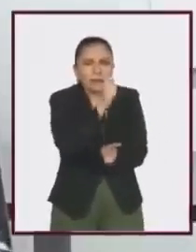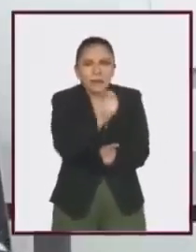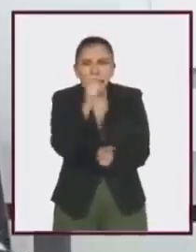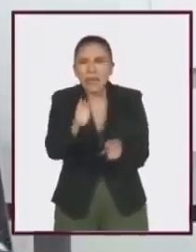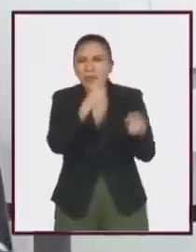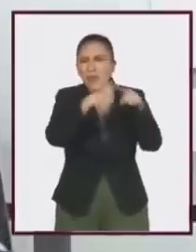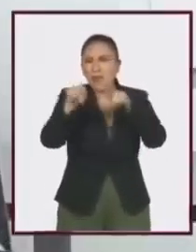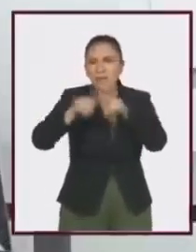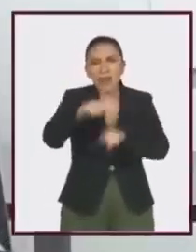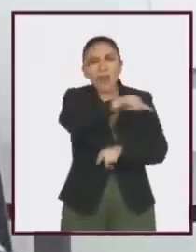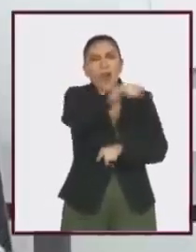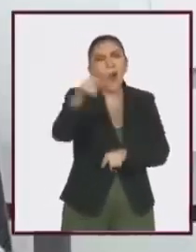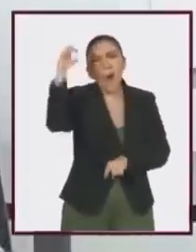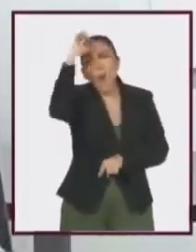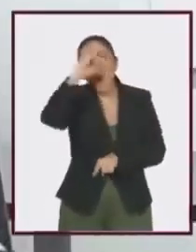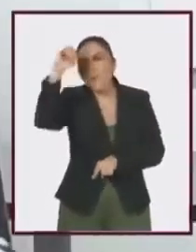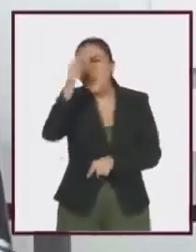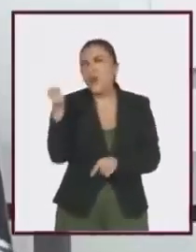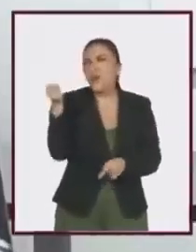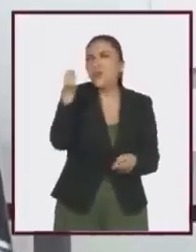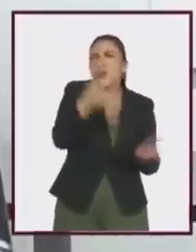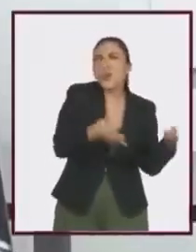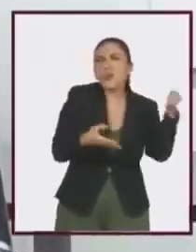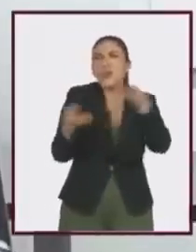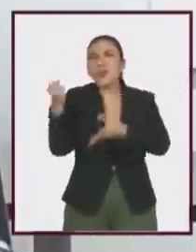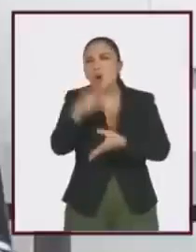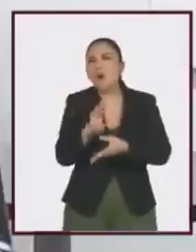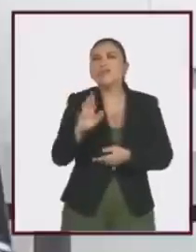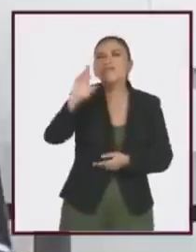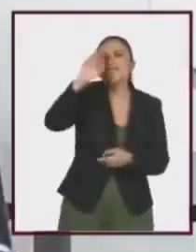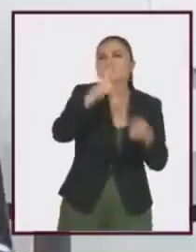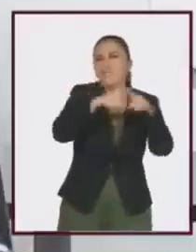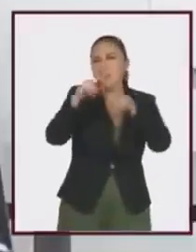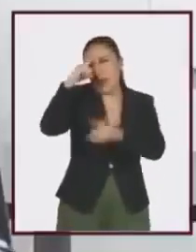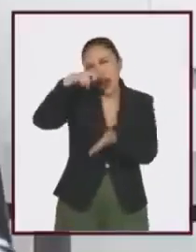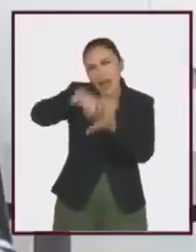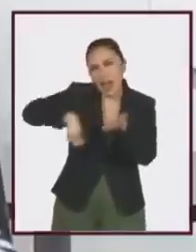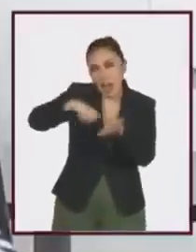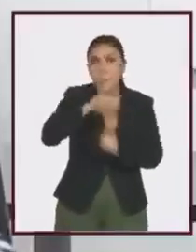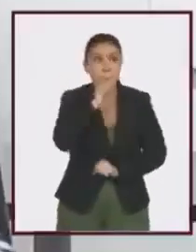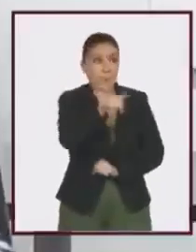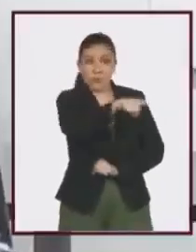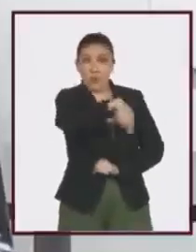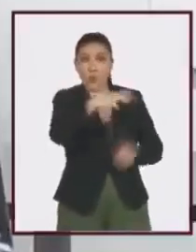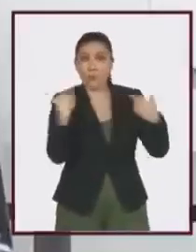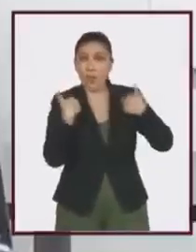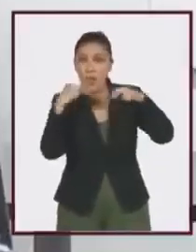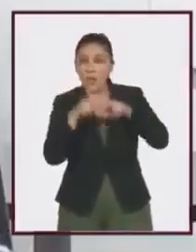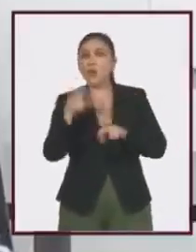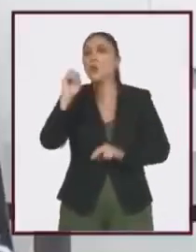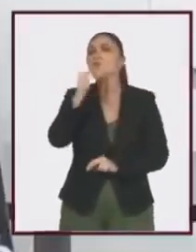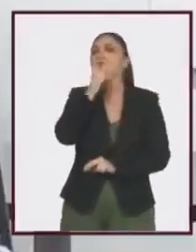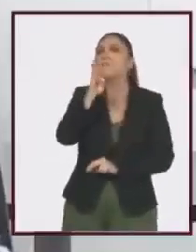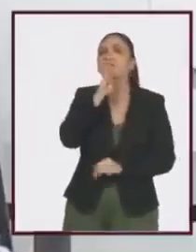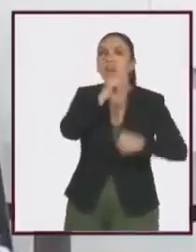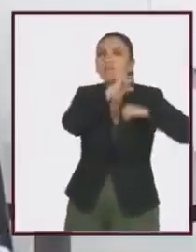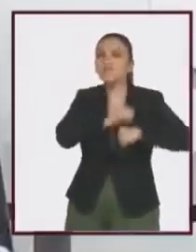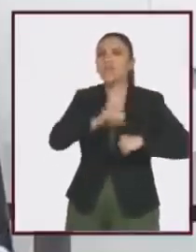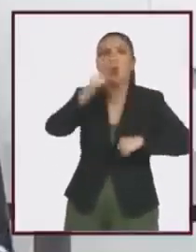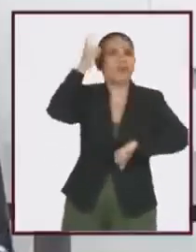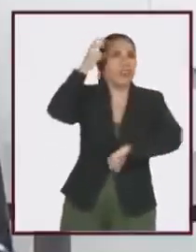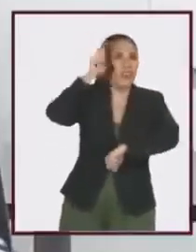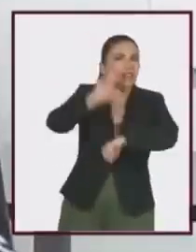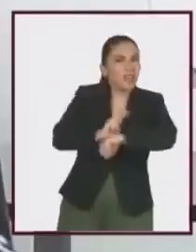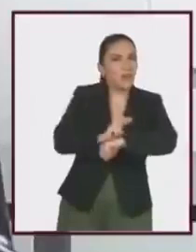las aportaciones, observaciones que tienen tanto los docentes como los padres de familia y los directivos en